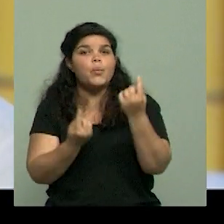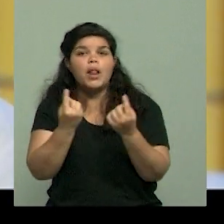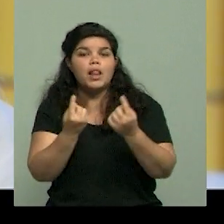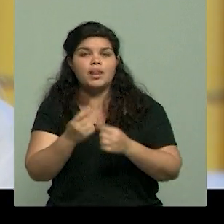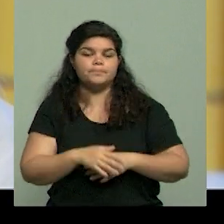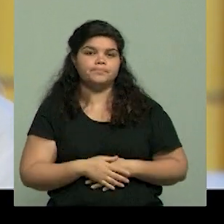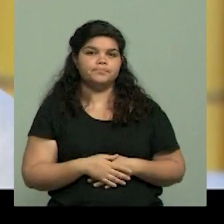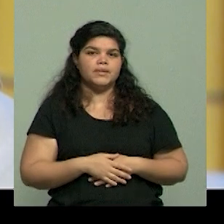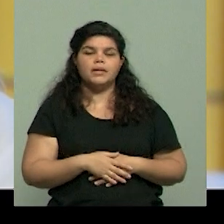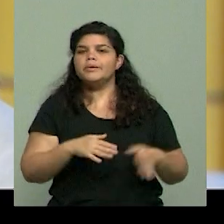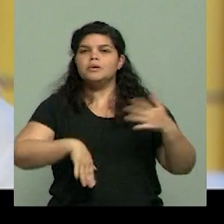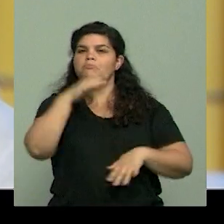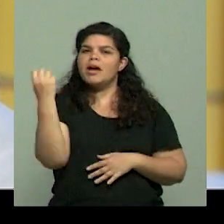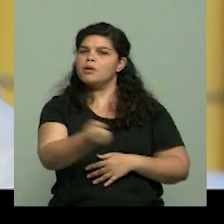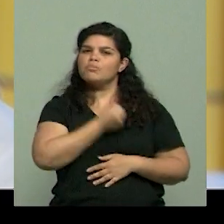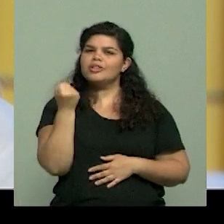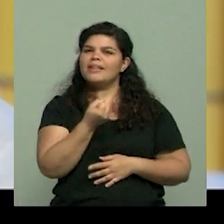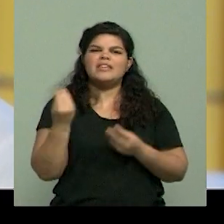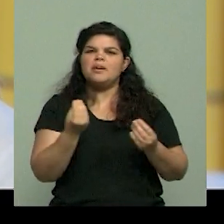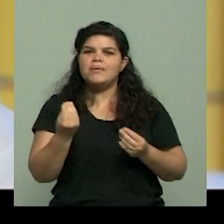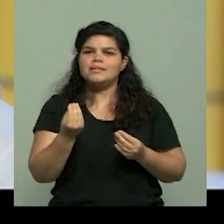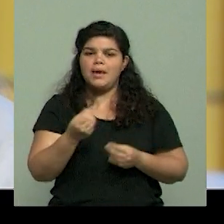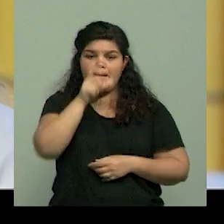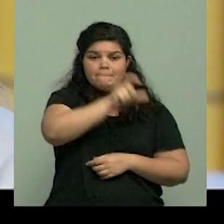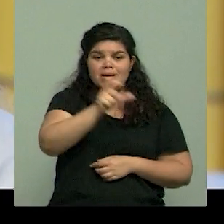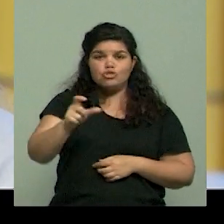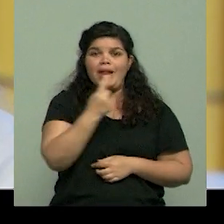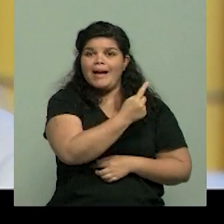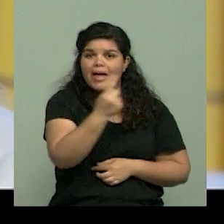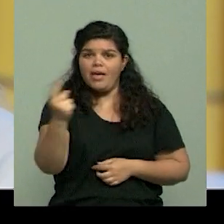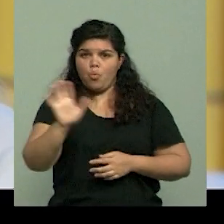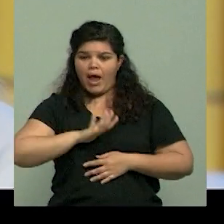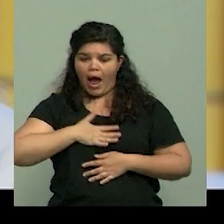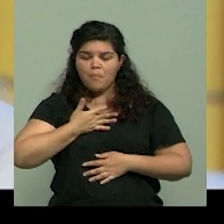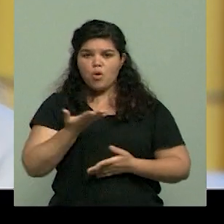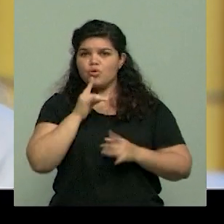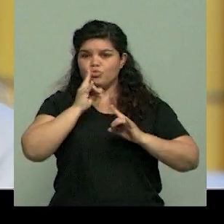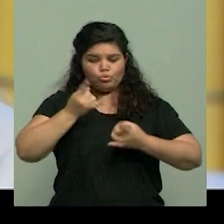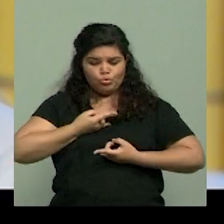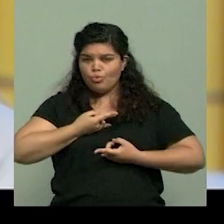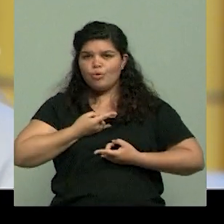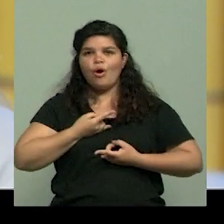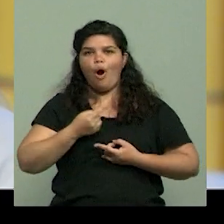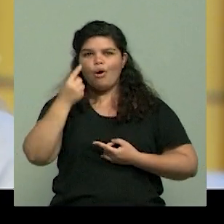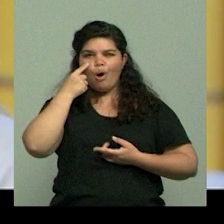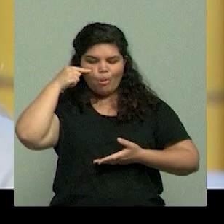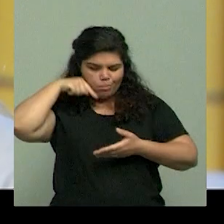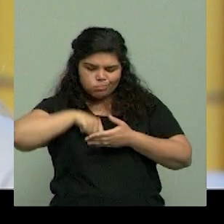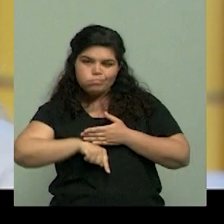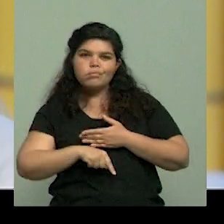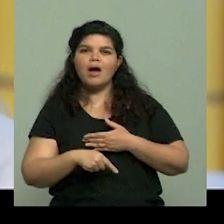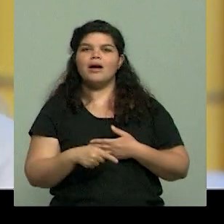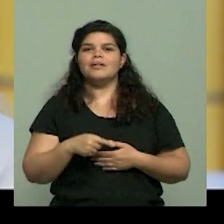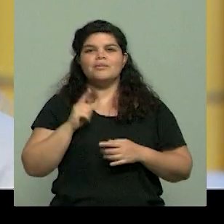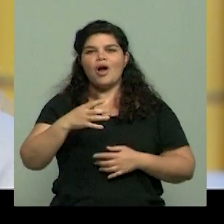poder trabajar desde el amor propio, ¿sí? Desde quererse, conocerse, en conceptos como la autoestima,